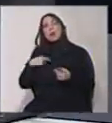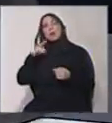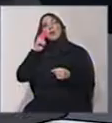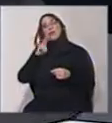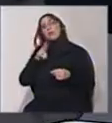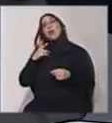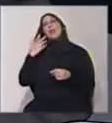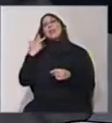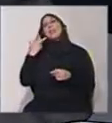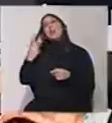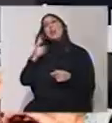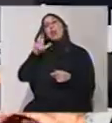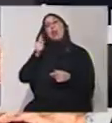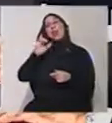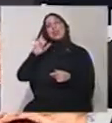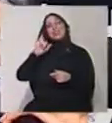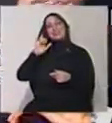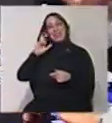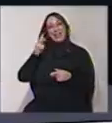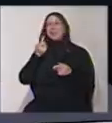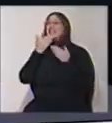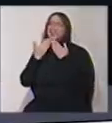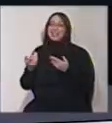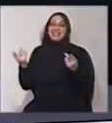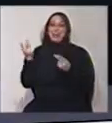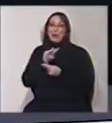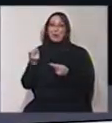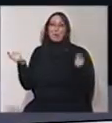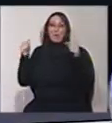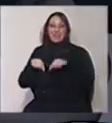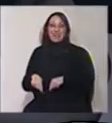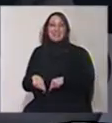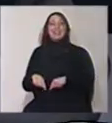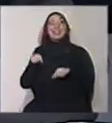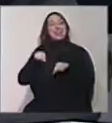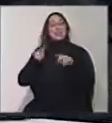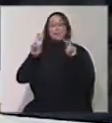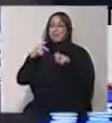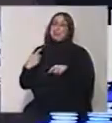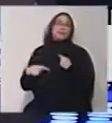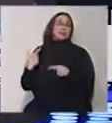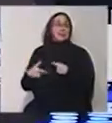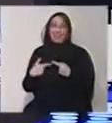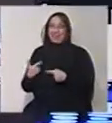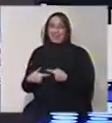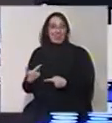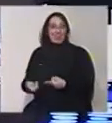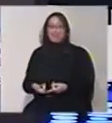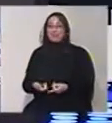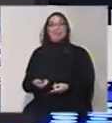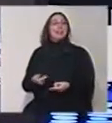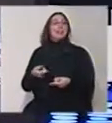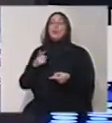el director Layera. Diputados, a los dos, gracias por habernos acompañado. Muchas gracias. Muchísimas gracias. Ese tema sigue. Este tema va a seguir sin lugar a